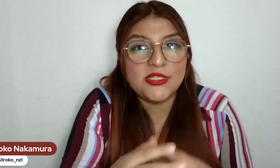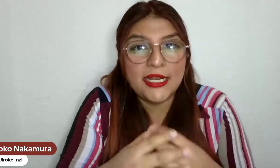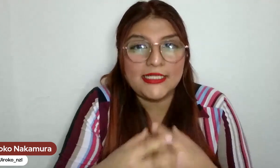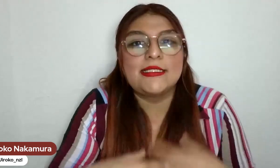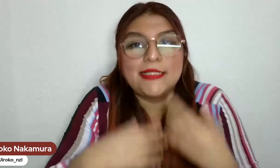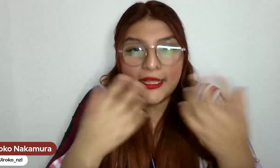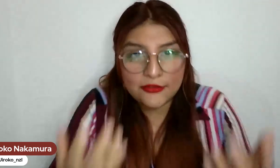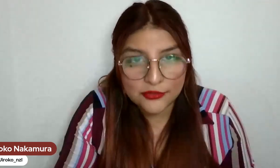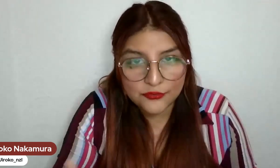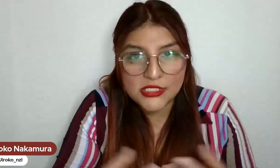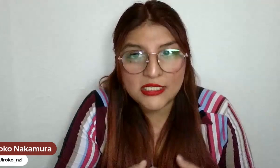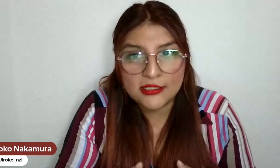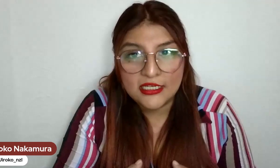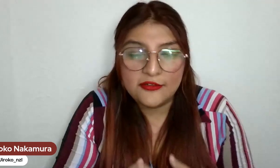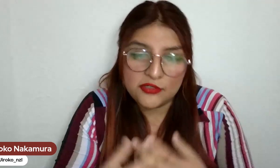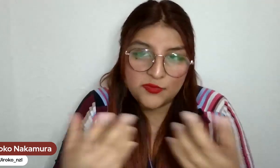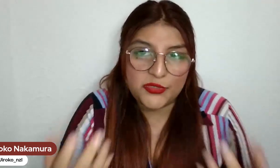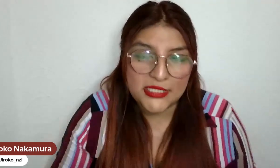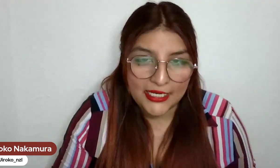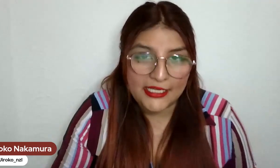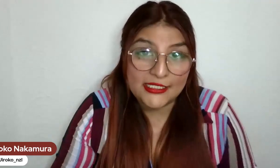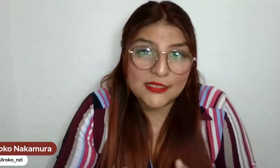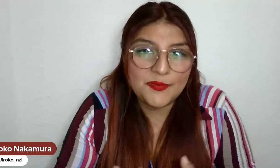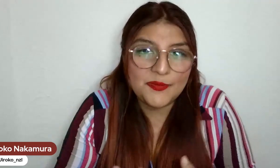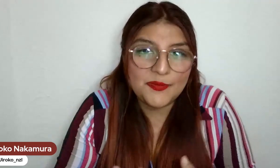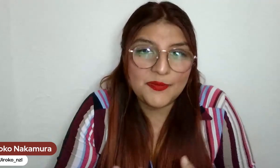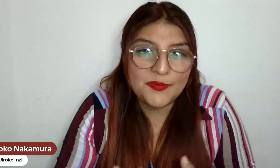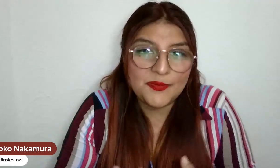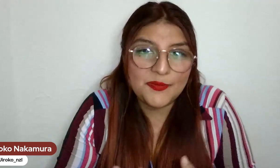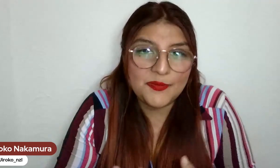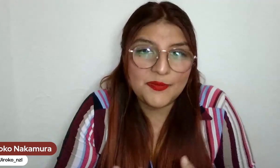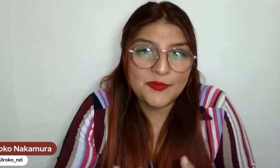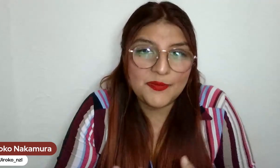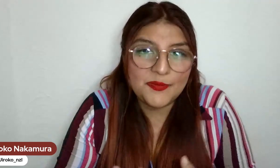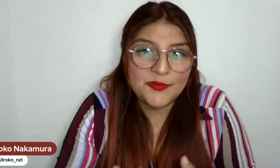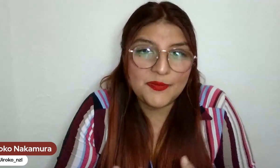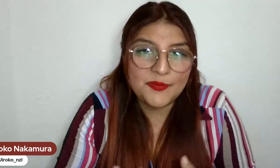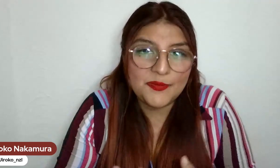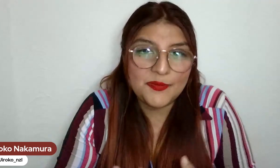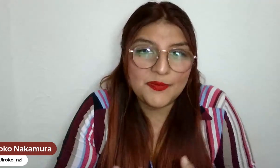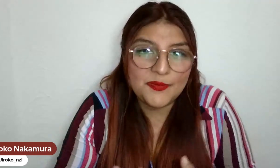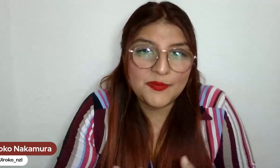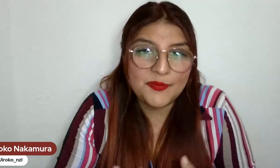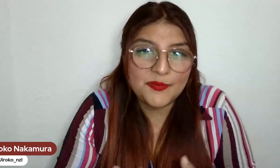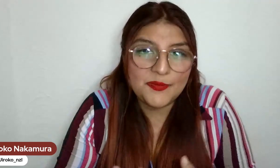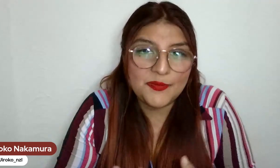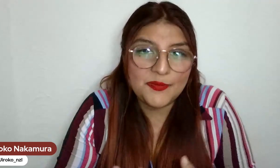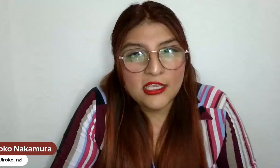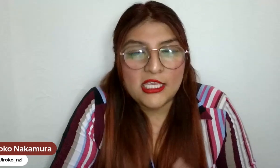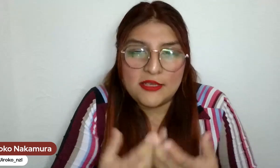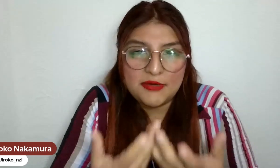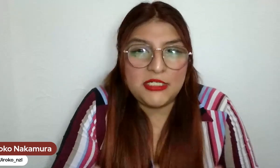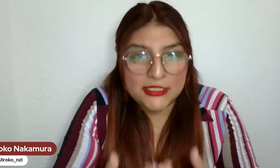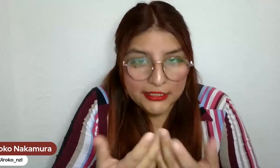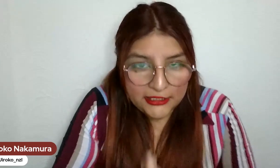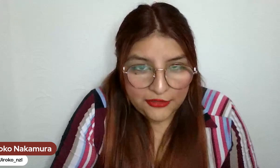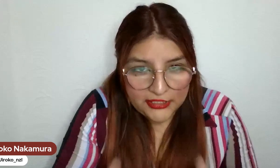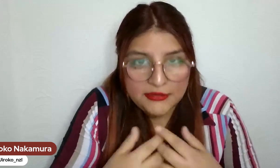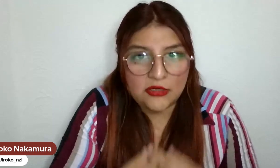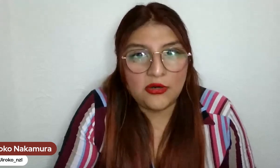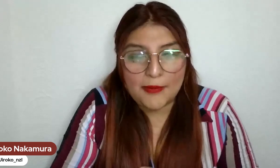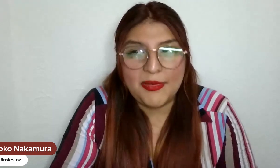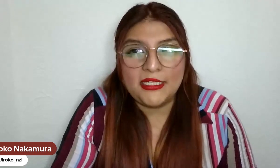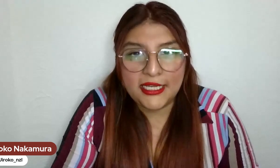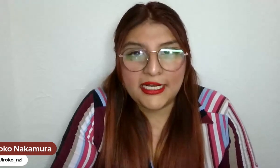sobre la mesa no se ha legislado lo suficiente entonces pues el es esperanzador el hecho de que la presidenta diga es importante y va a venir el